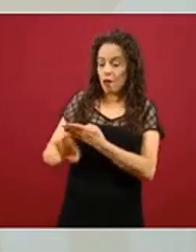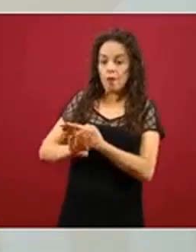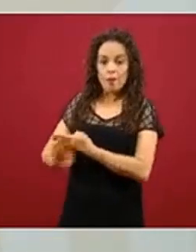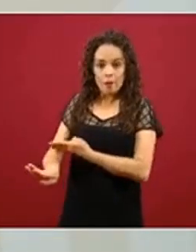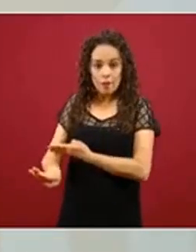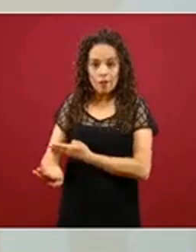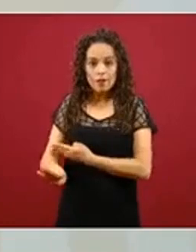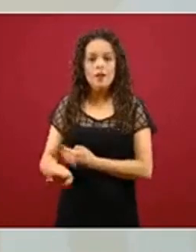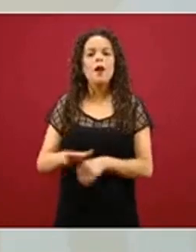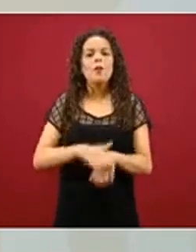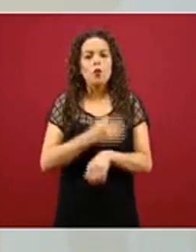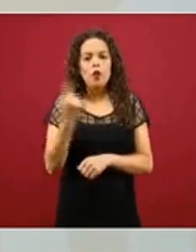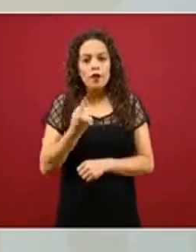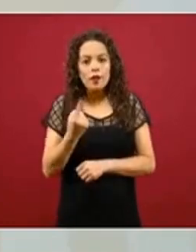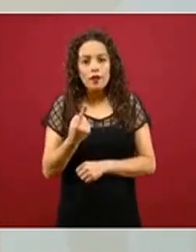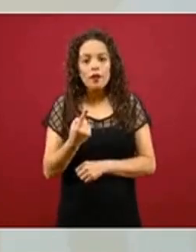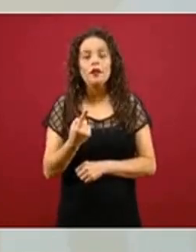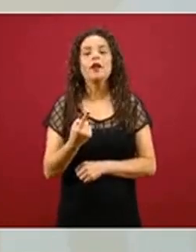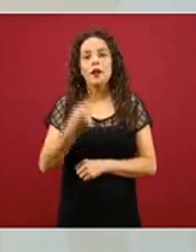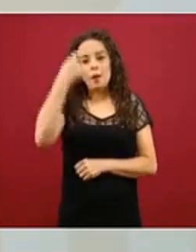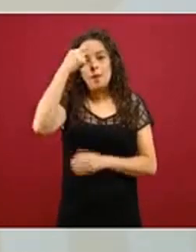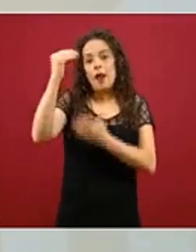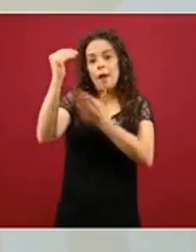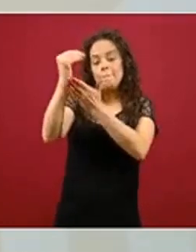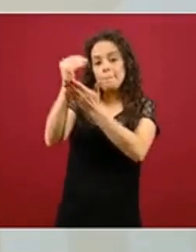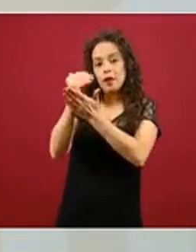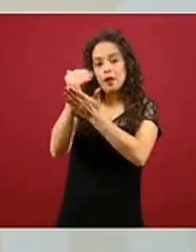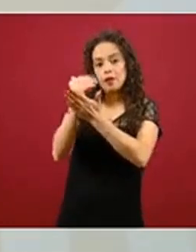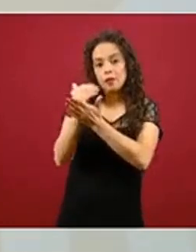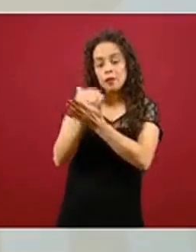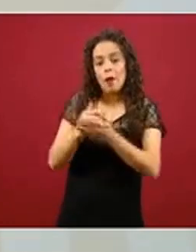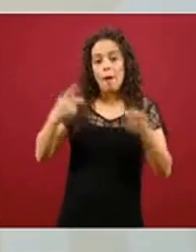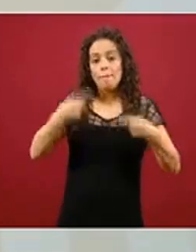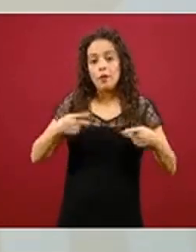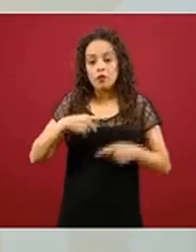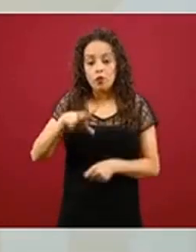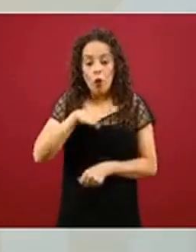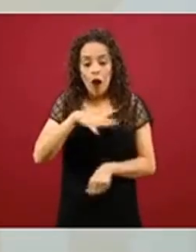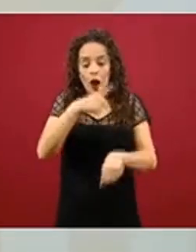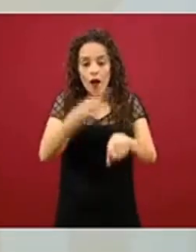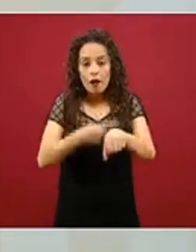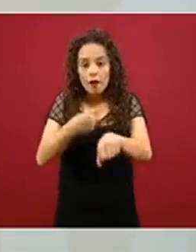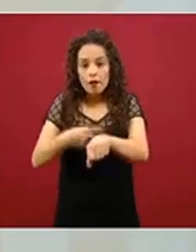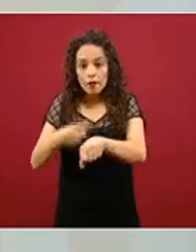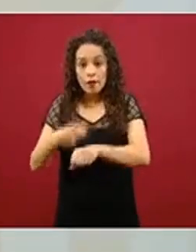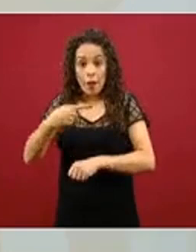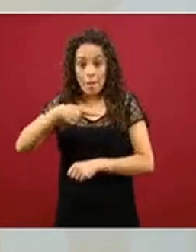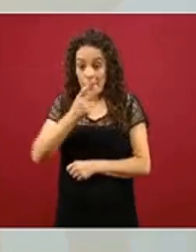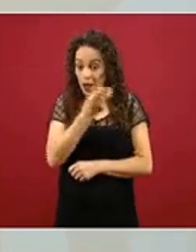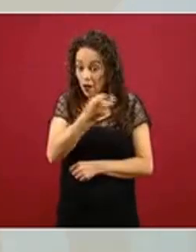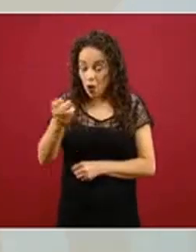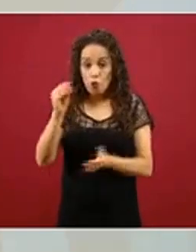de personas que diariamente presentan la enfermedad. Pero como la epidemia sigue activa,